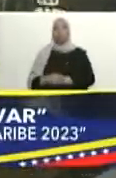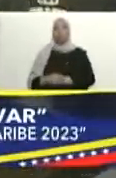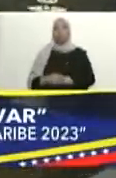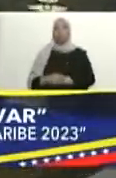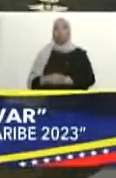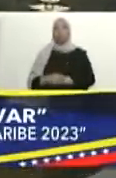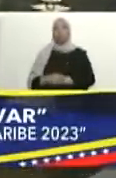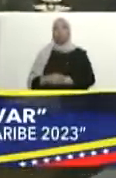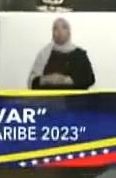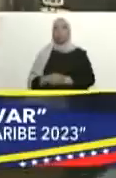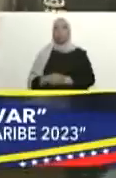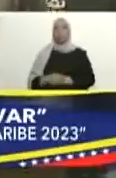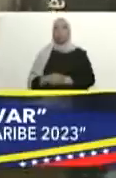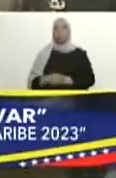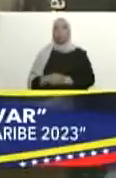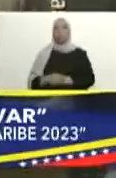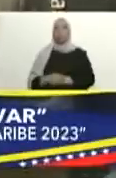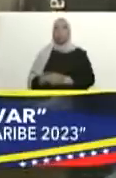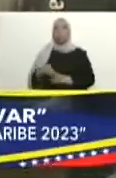asumida y practicada.